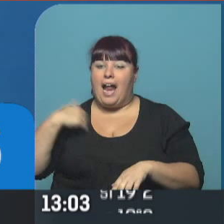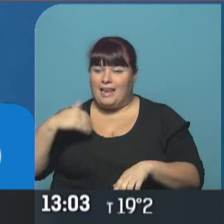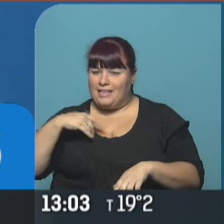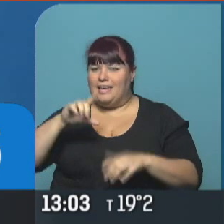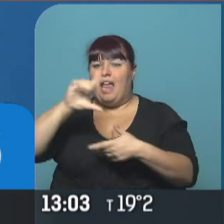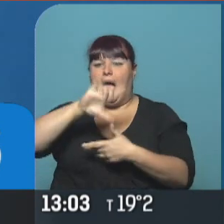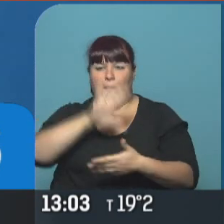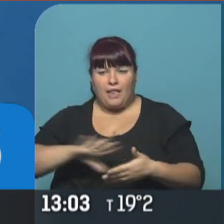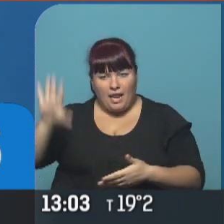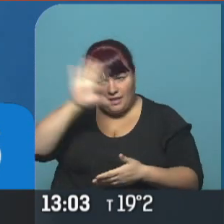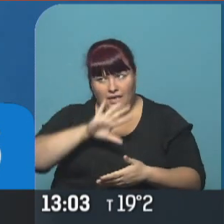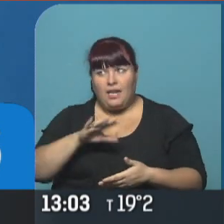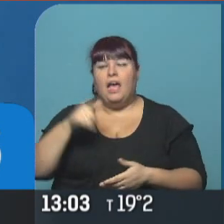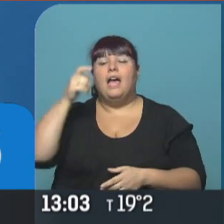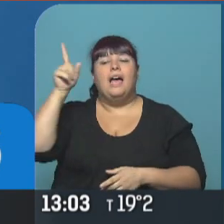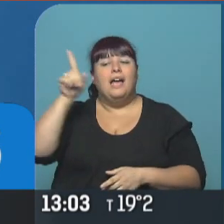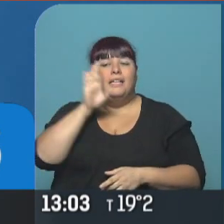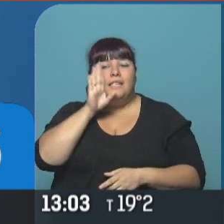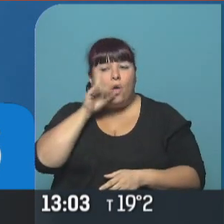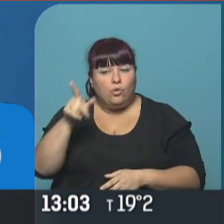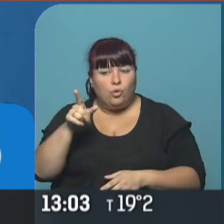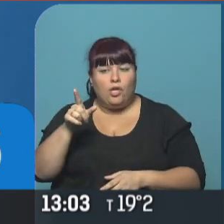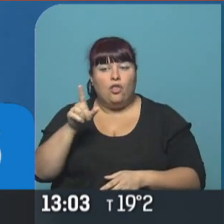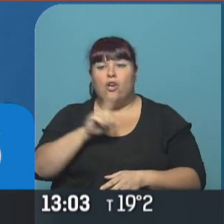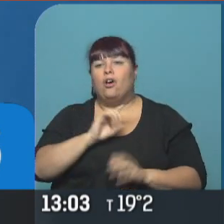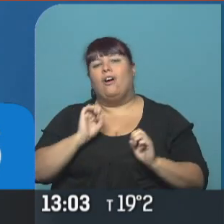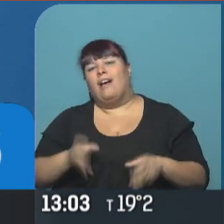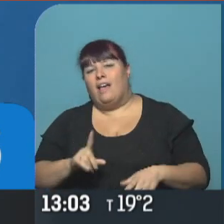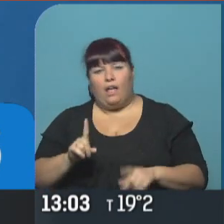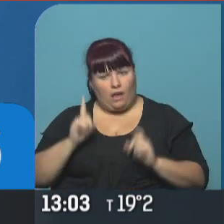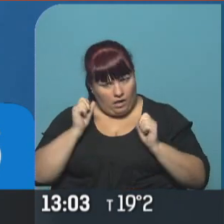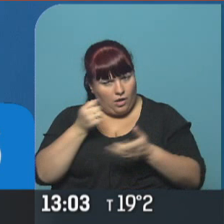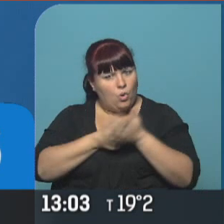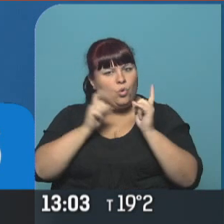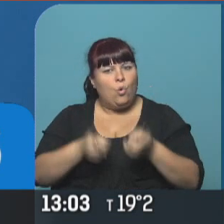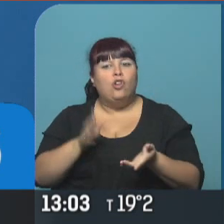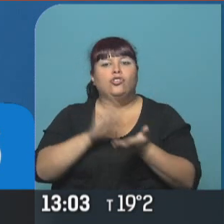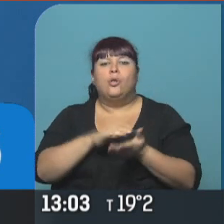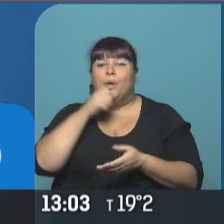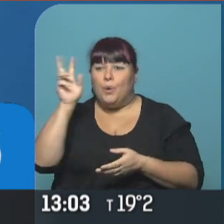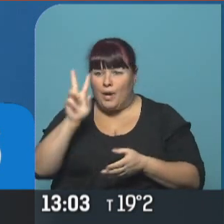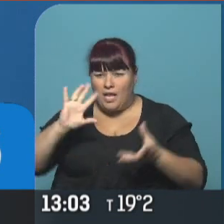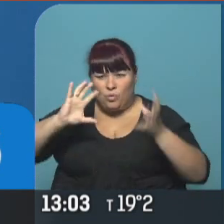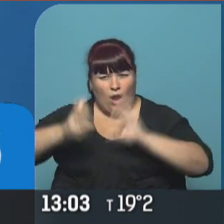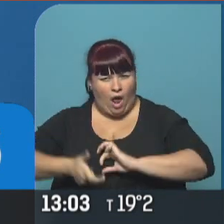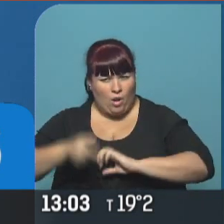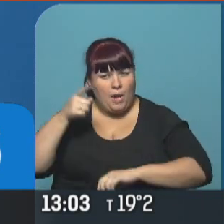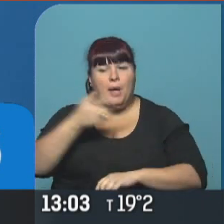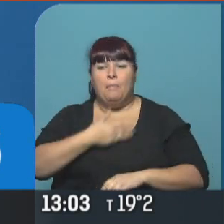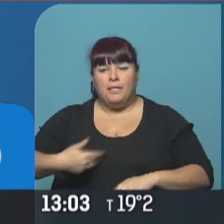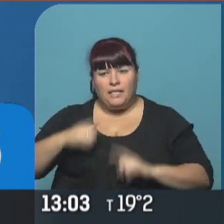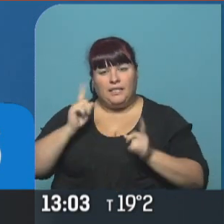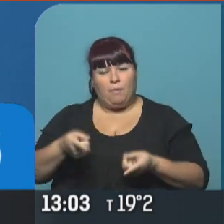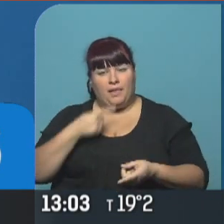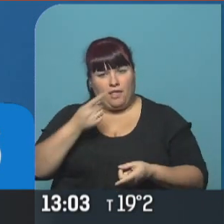toda América Latina que los Estados Unidos no se va a quedar con los brazos cruzados cuando Venezuela se está destruyendo. El presidente también